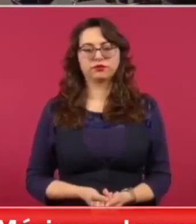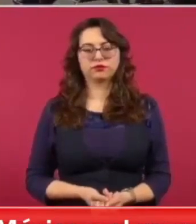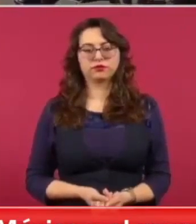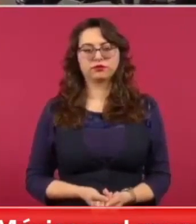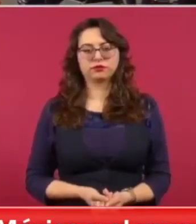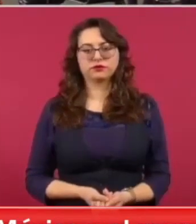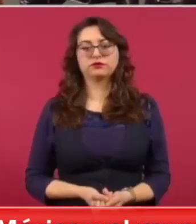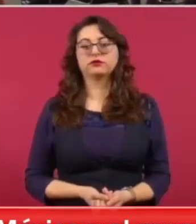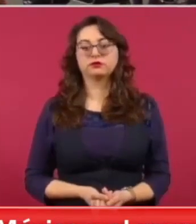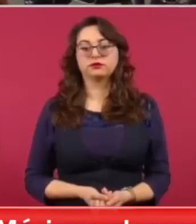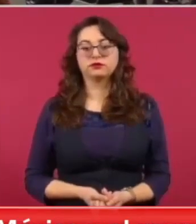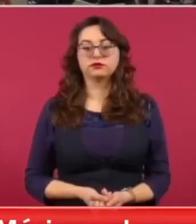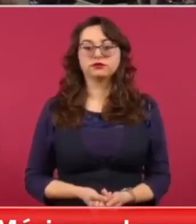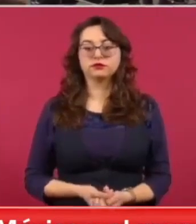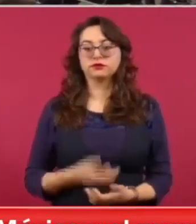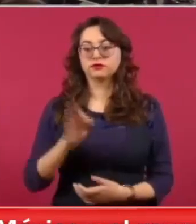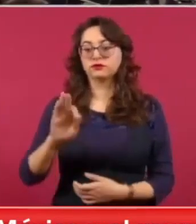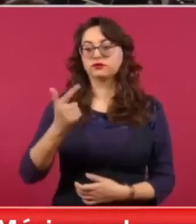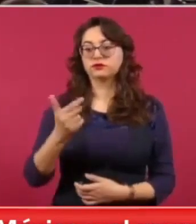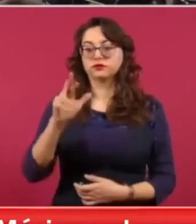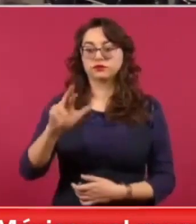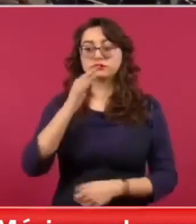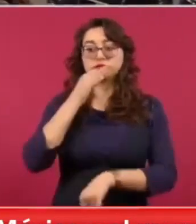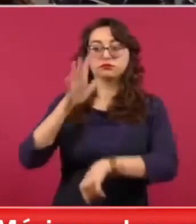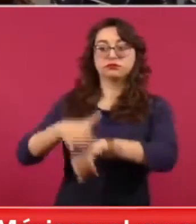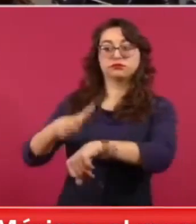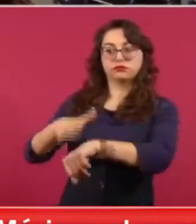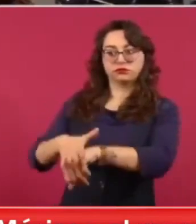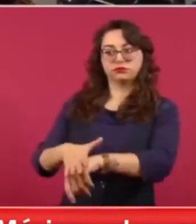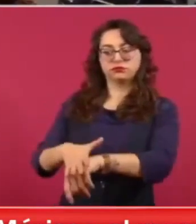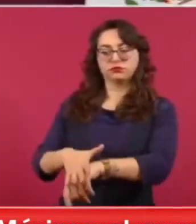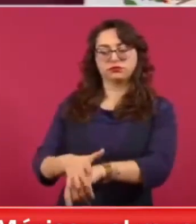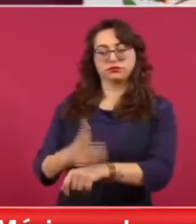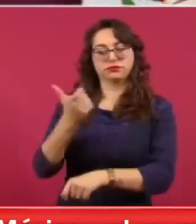de que van a devolvernos el dinero.